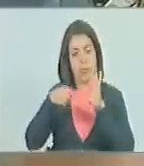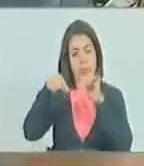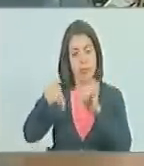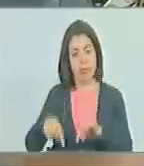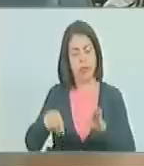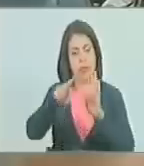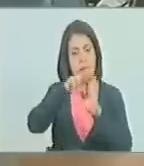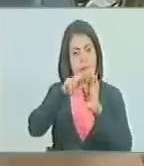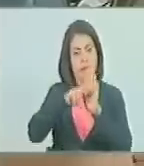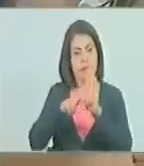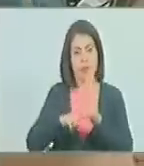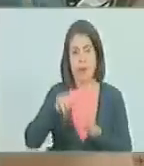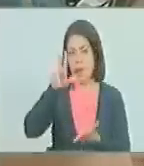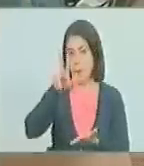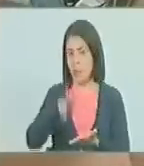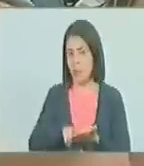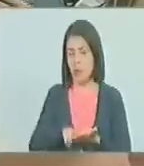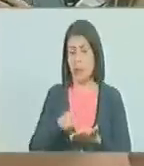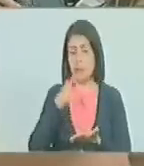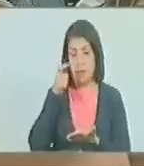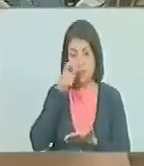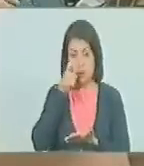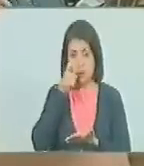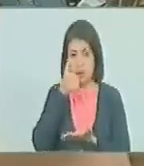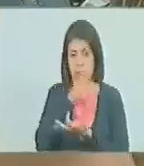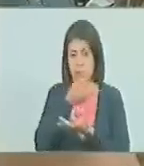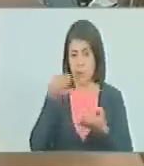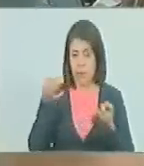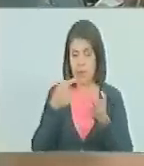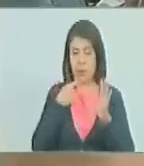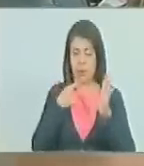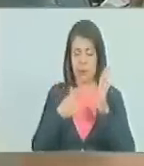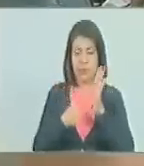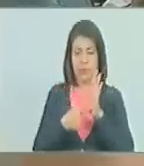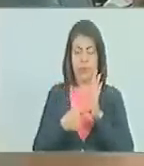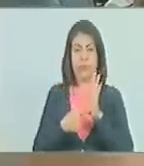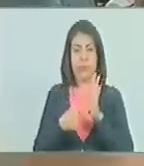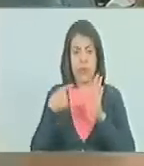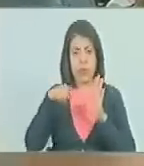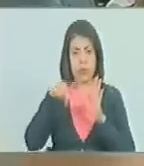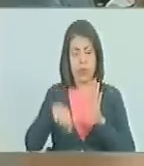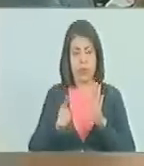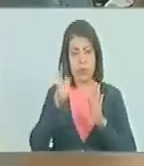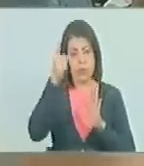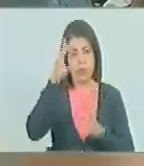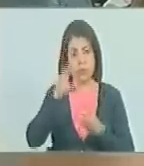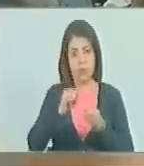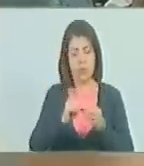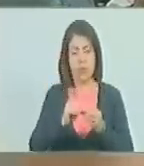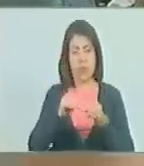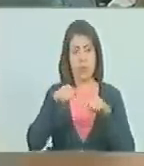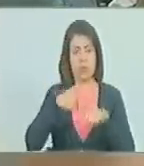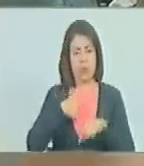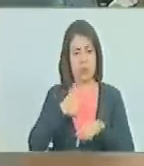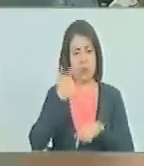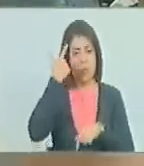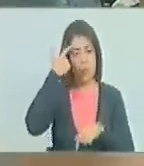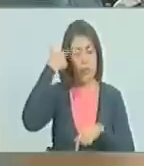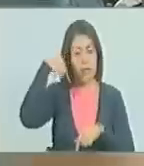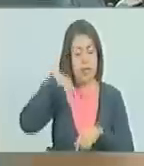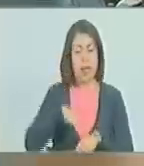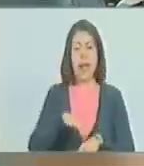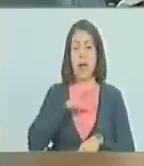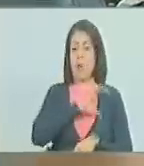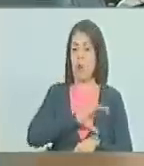ese reglamento aprobado, se vigiló la correcta aplicación, hoy tenemos los primeros resultados y yo creo que es